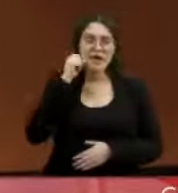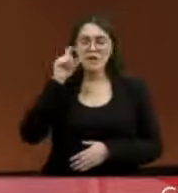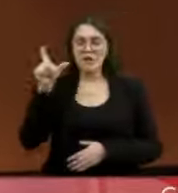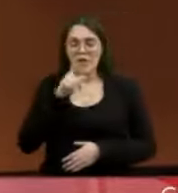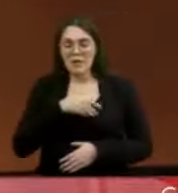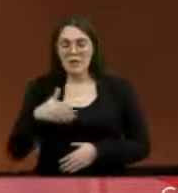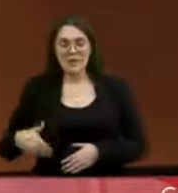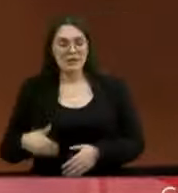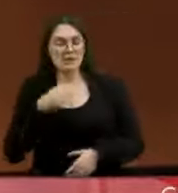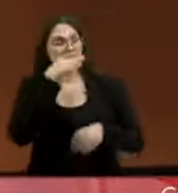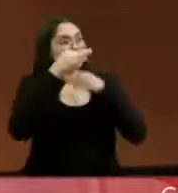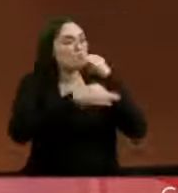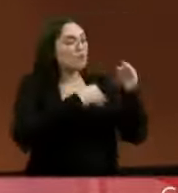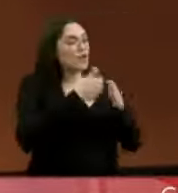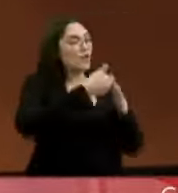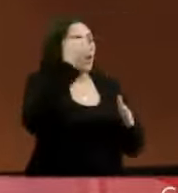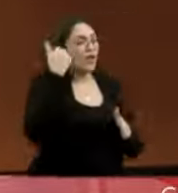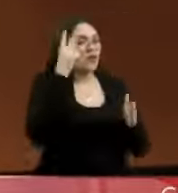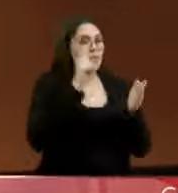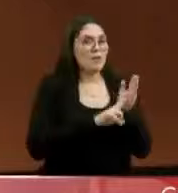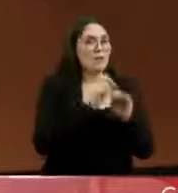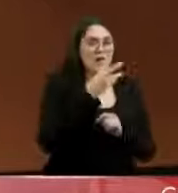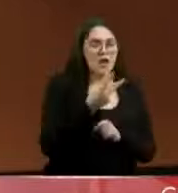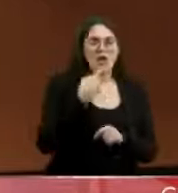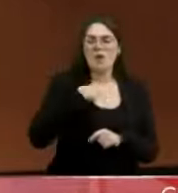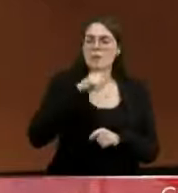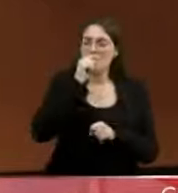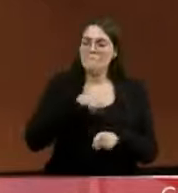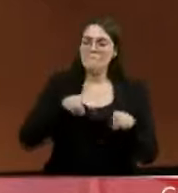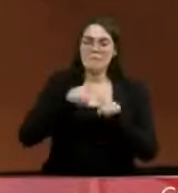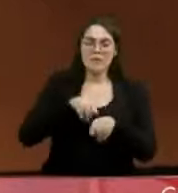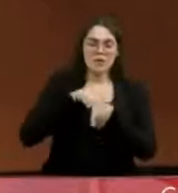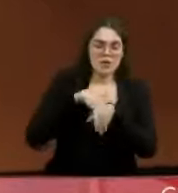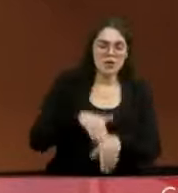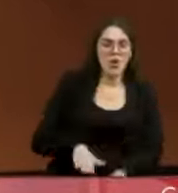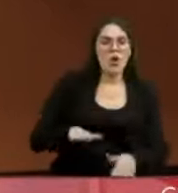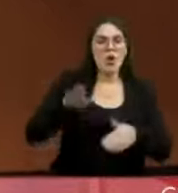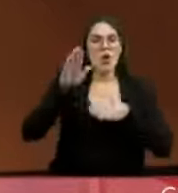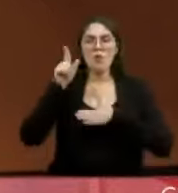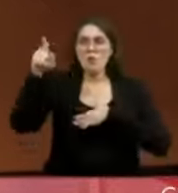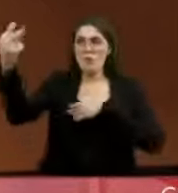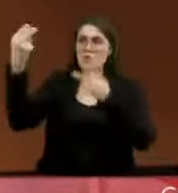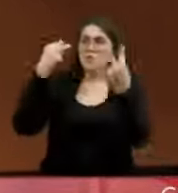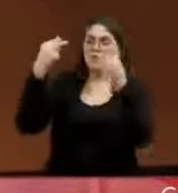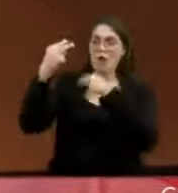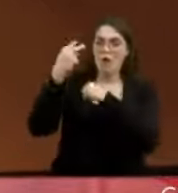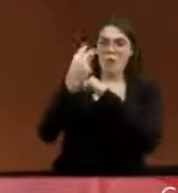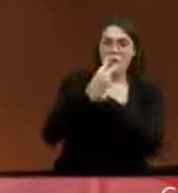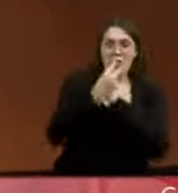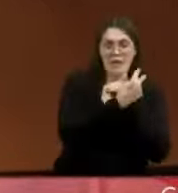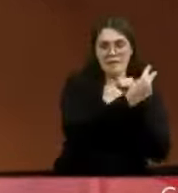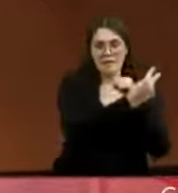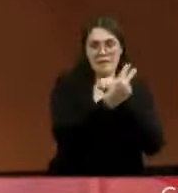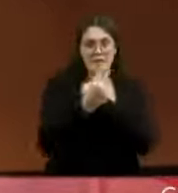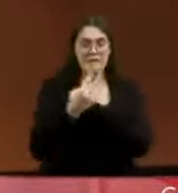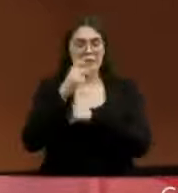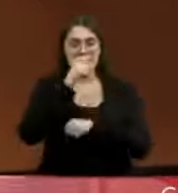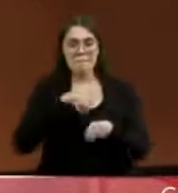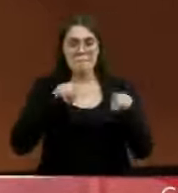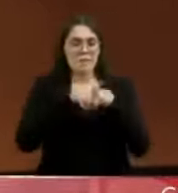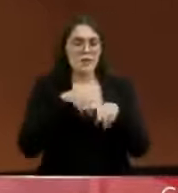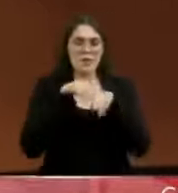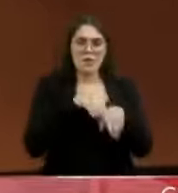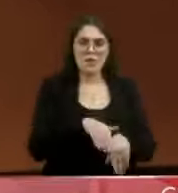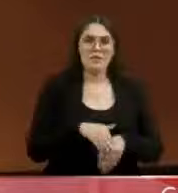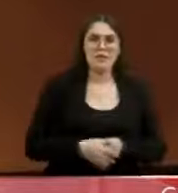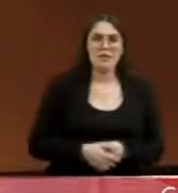presidencial del 2024 y que estamos bajo su observancia, bajo su vigilancia. No